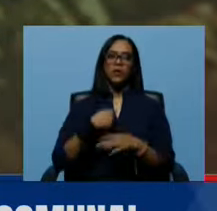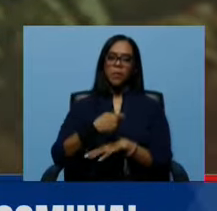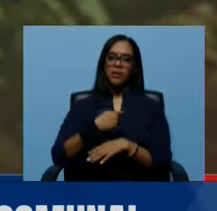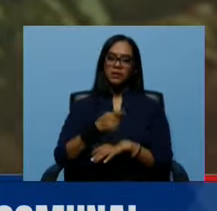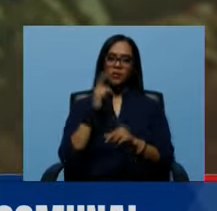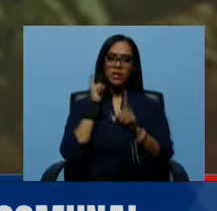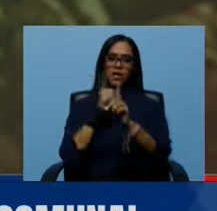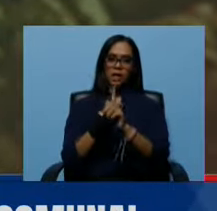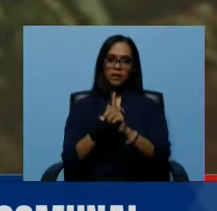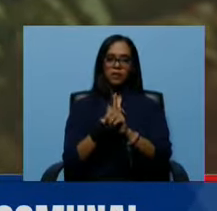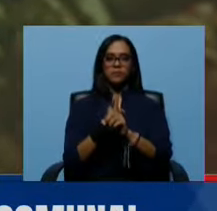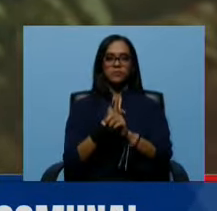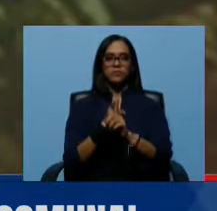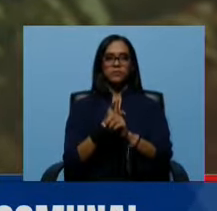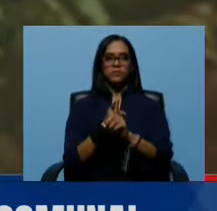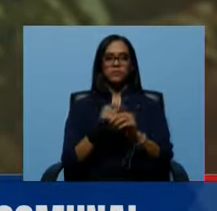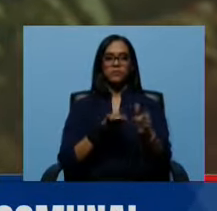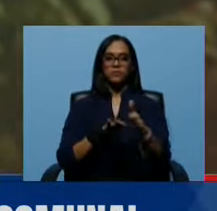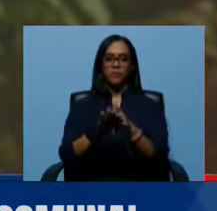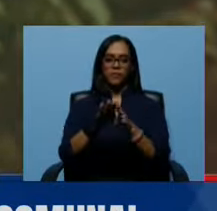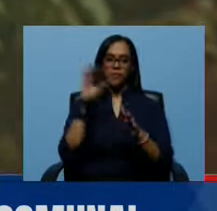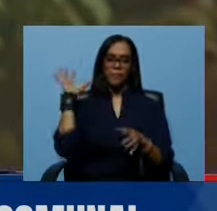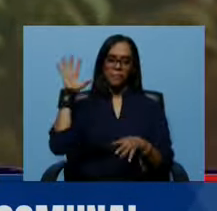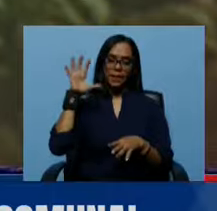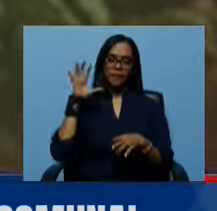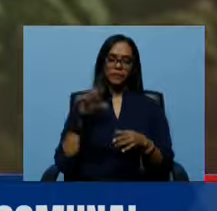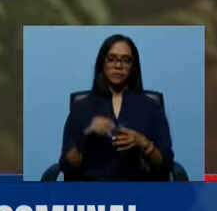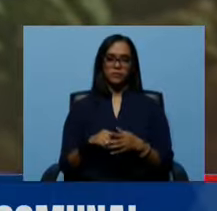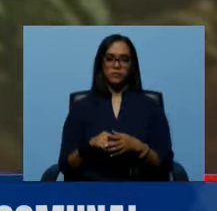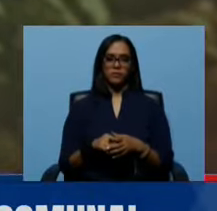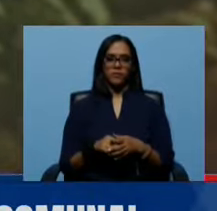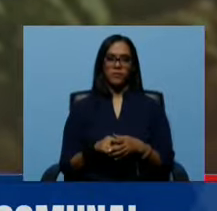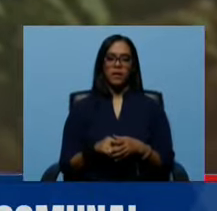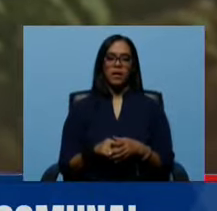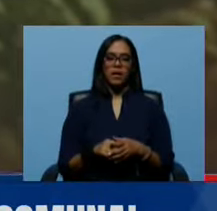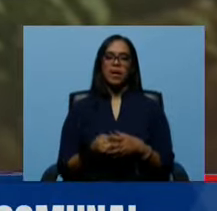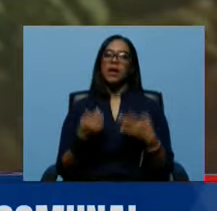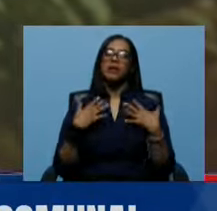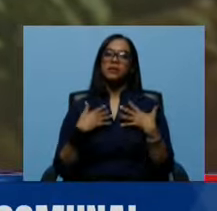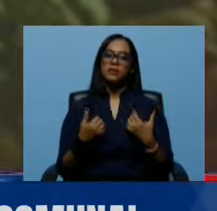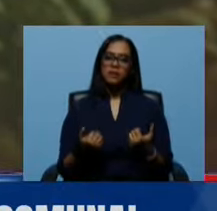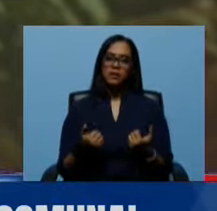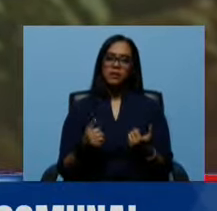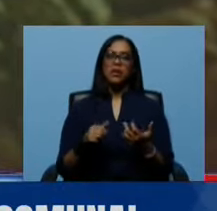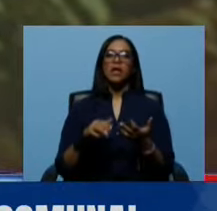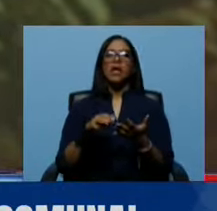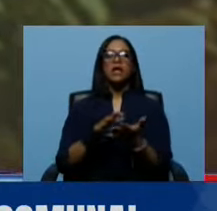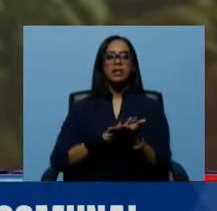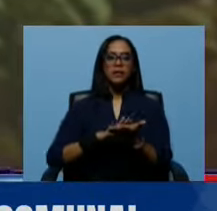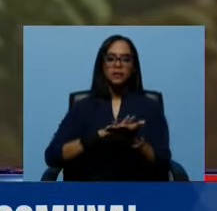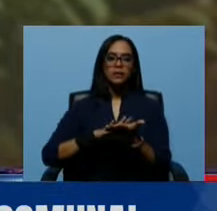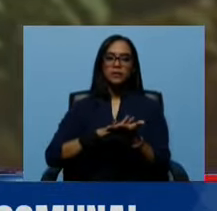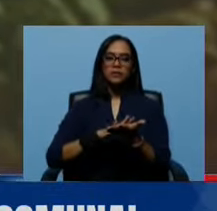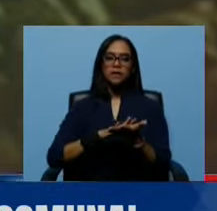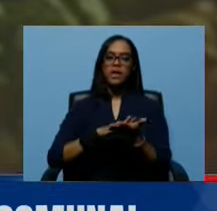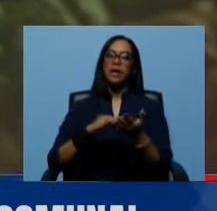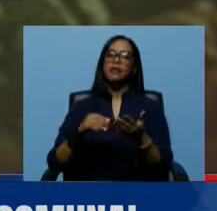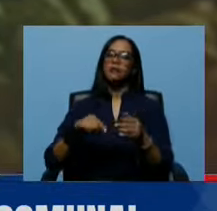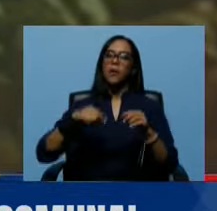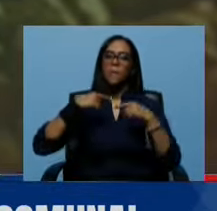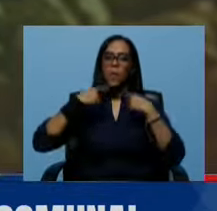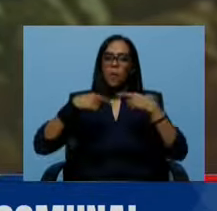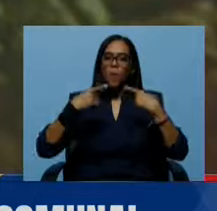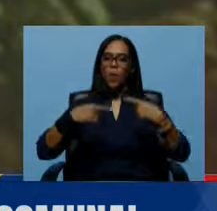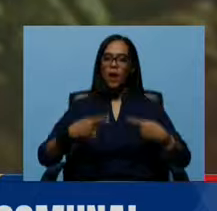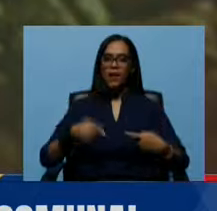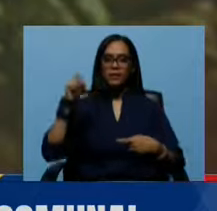directa en el desarrollo del país, en la satisfacción y resolución de las necesidades populares, en la superación